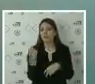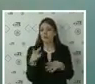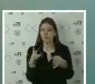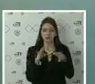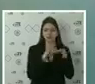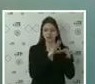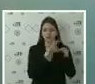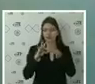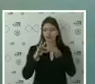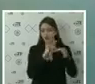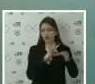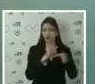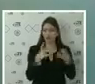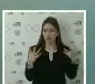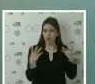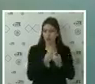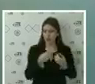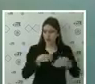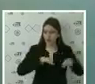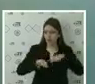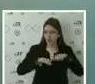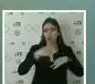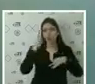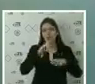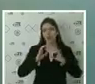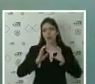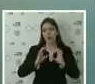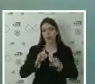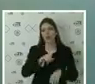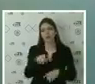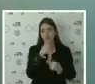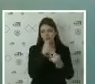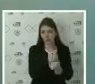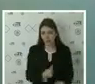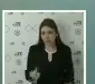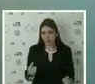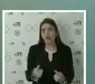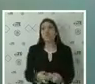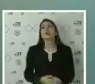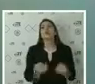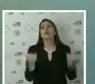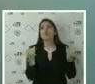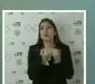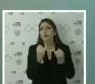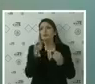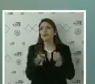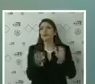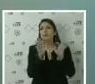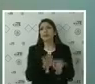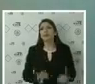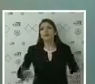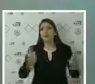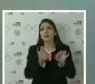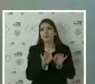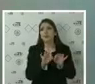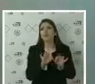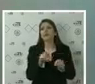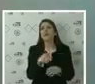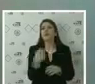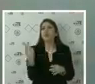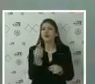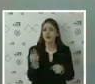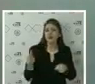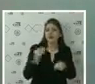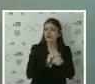lograr un resultado en pro del bienestar del infante. Por otra parte, también creo que es fundamental que se incorporen pues